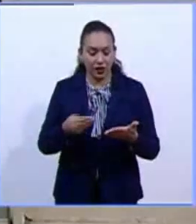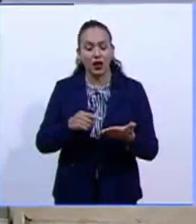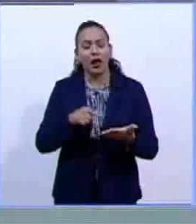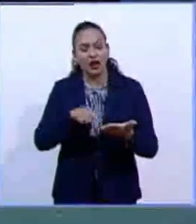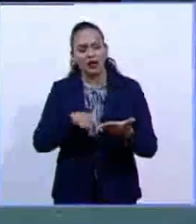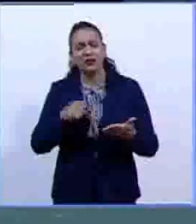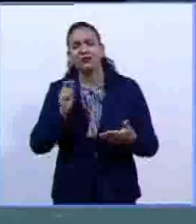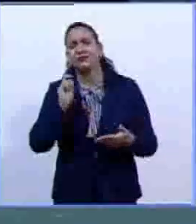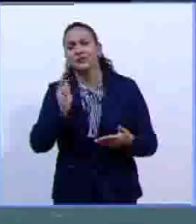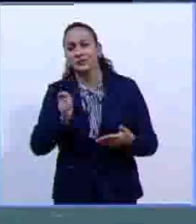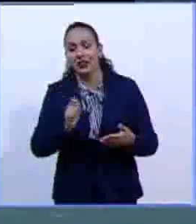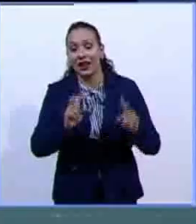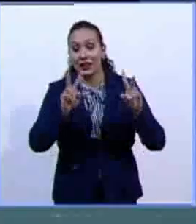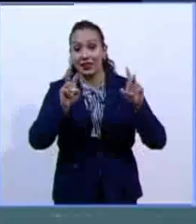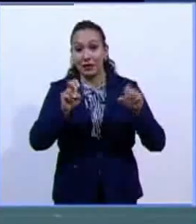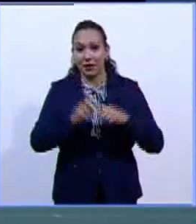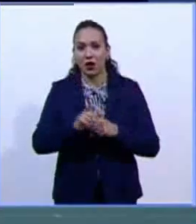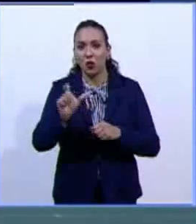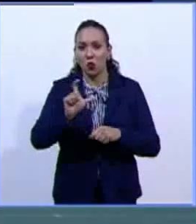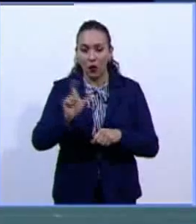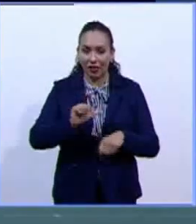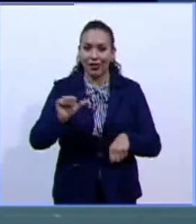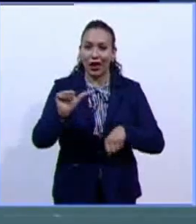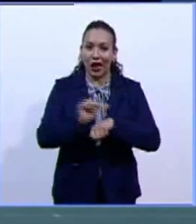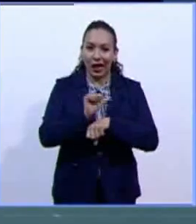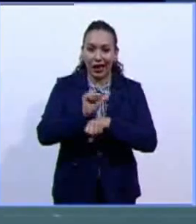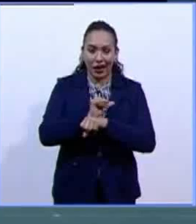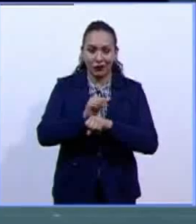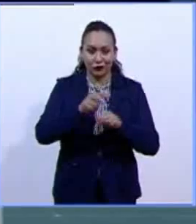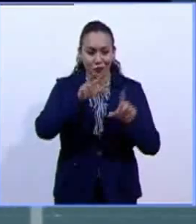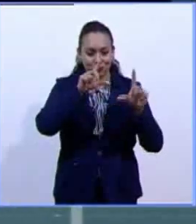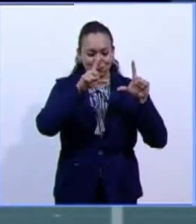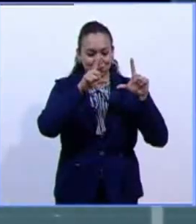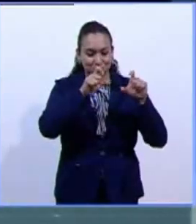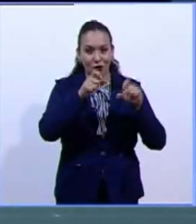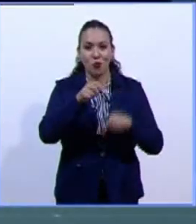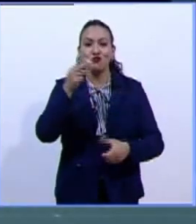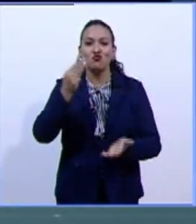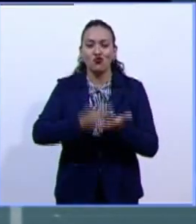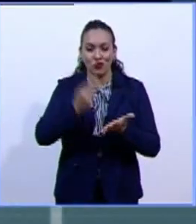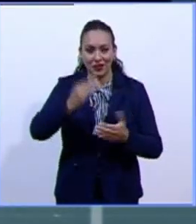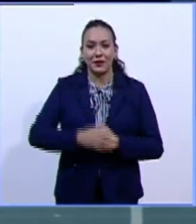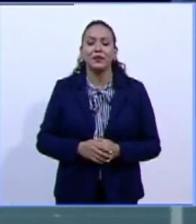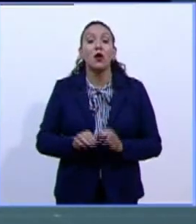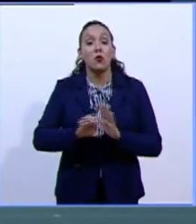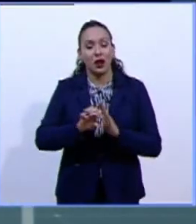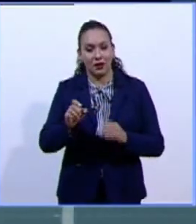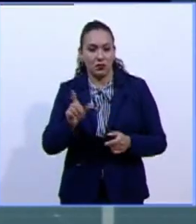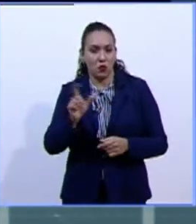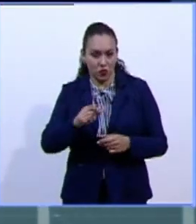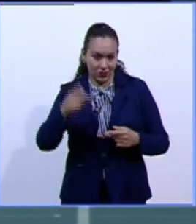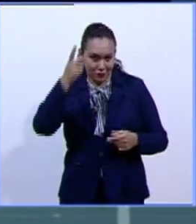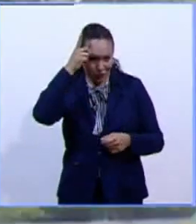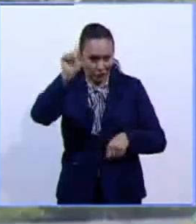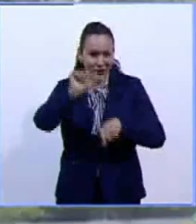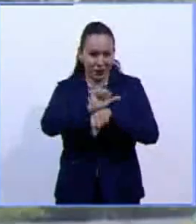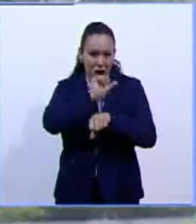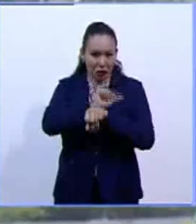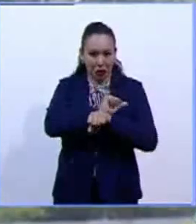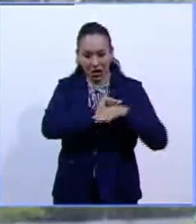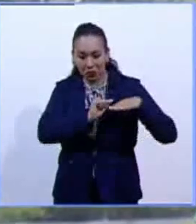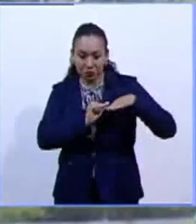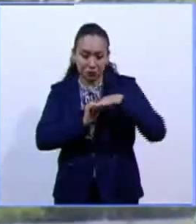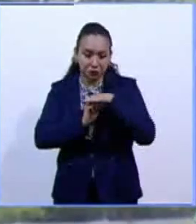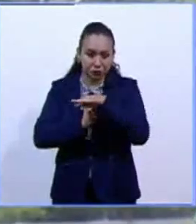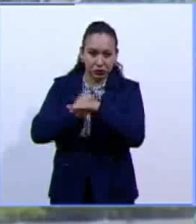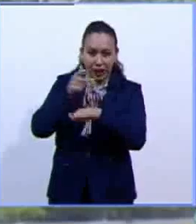torno a las fotomultas en la capital del país, en la que señaló que al trasladar al propietario del vehículo la responsabilidad